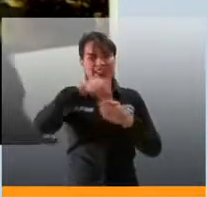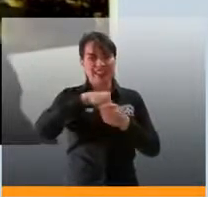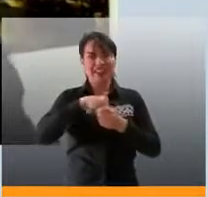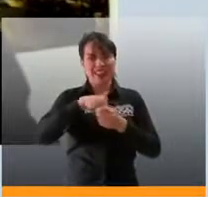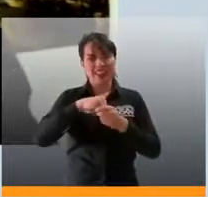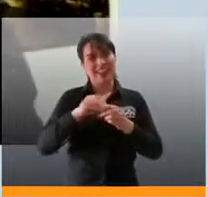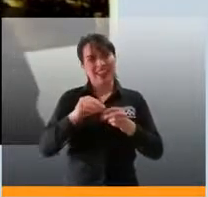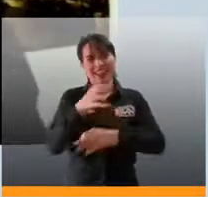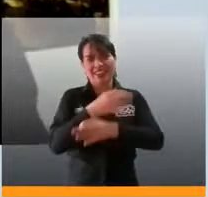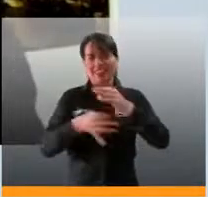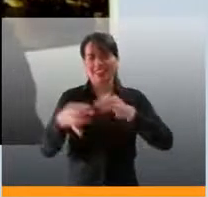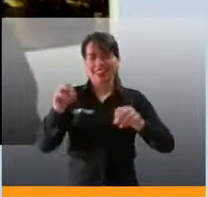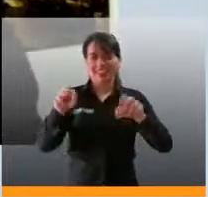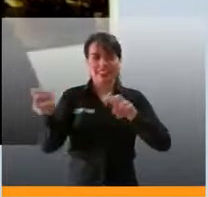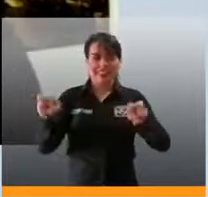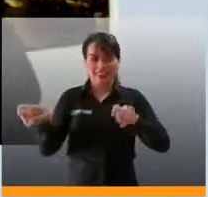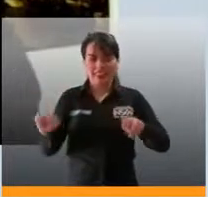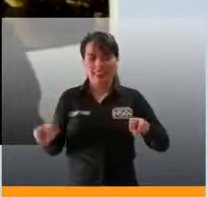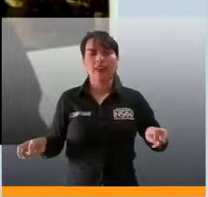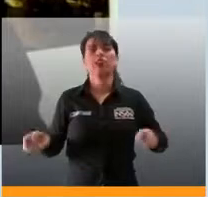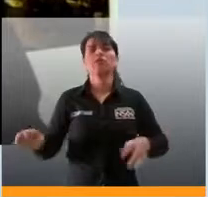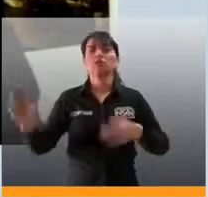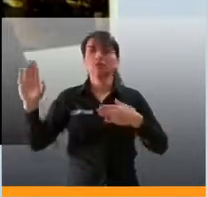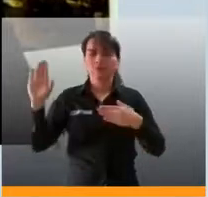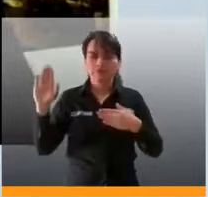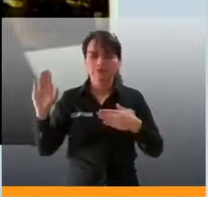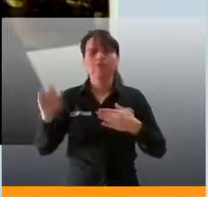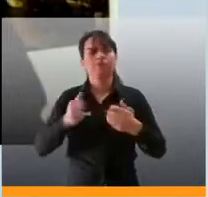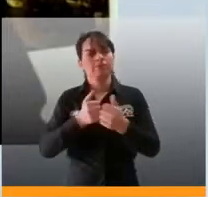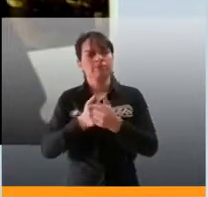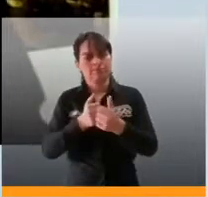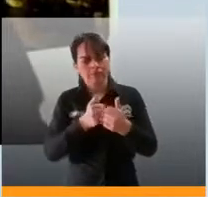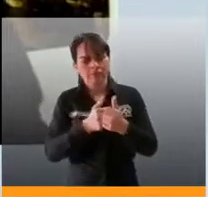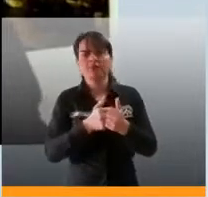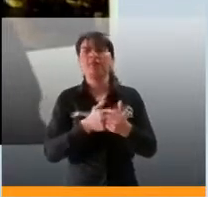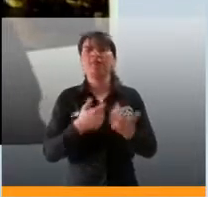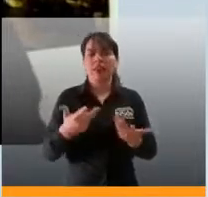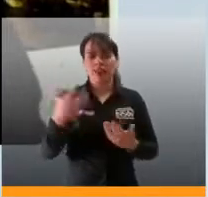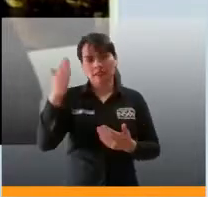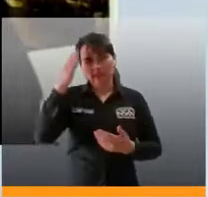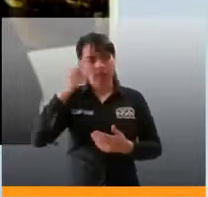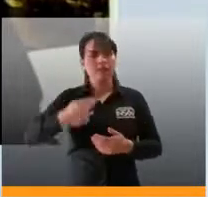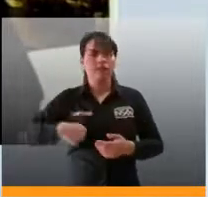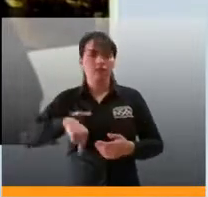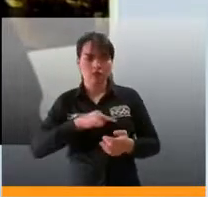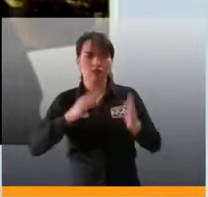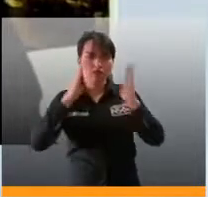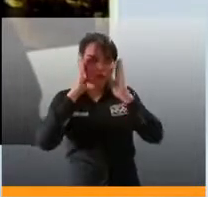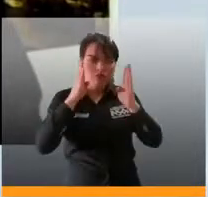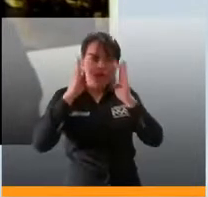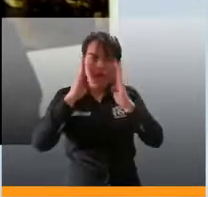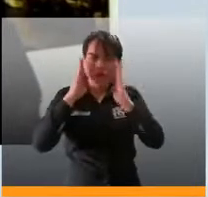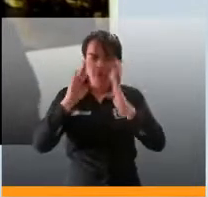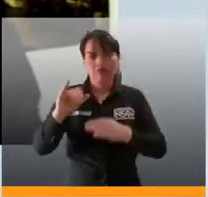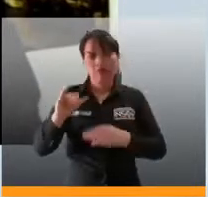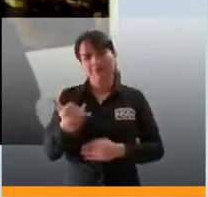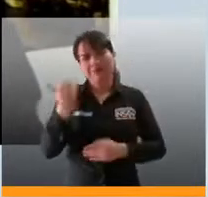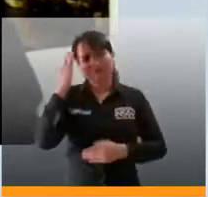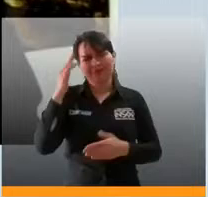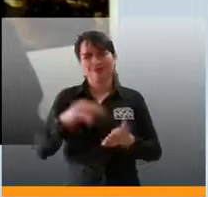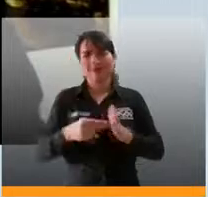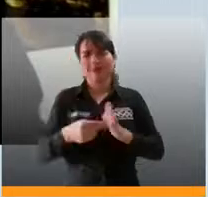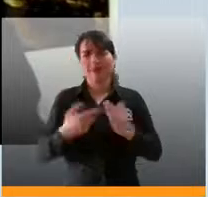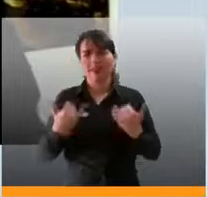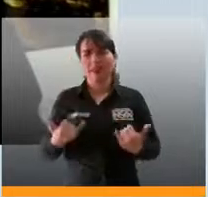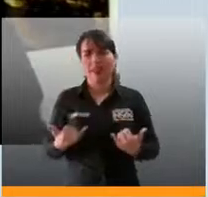ellos sintieran, tomándoles el juramento, acompañándolos, diciéndole que estábamos ahí, pero que teníamos que tomar esto